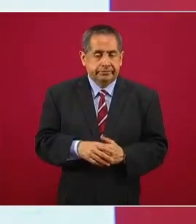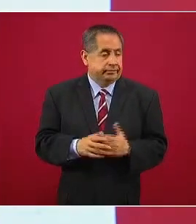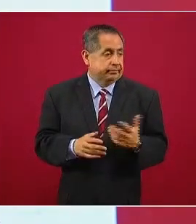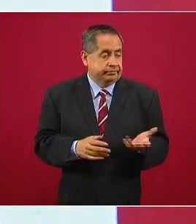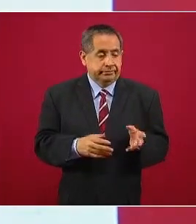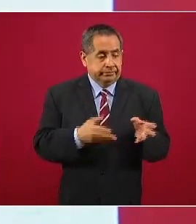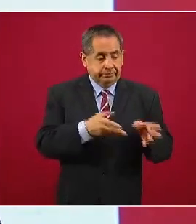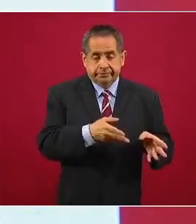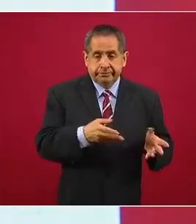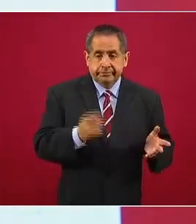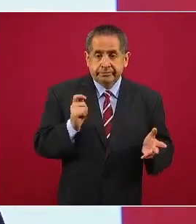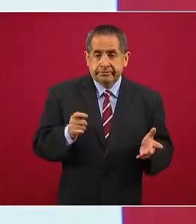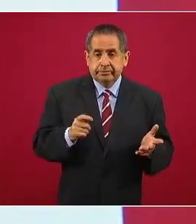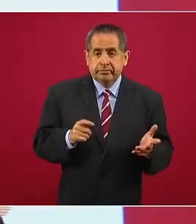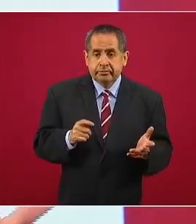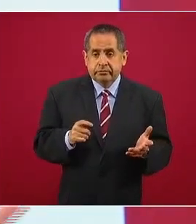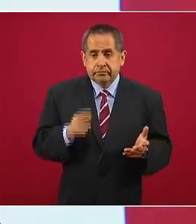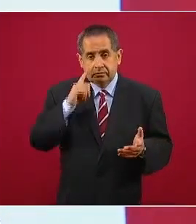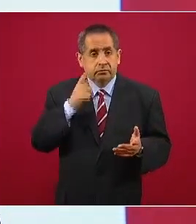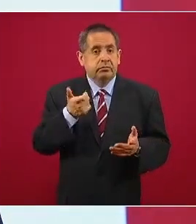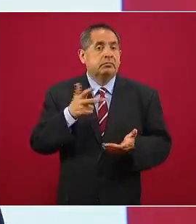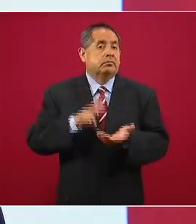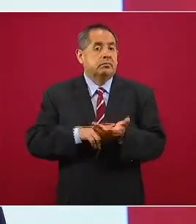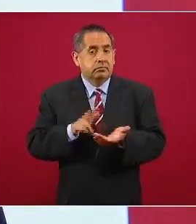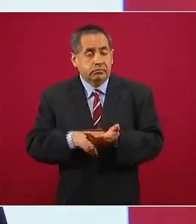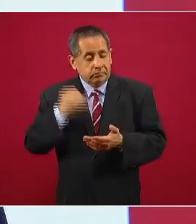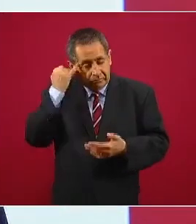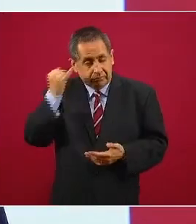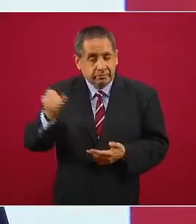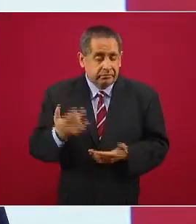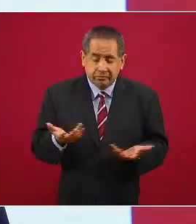Nada más en los costos,